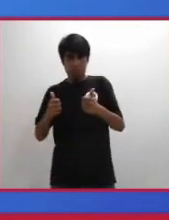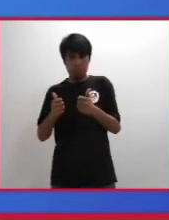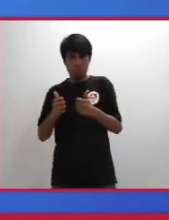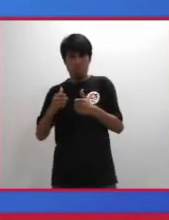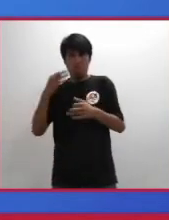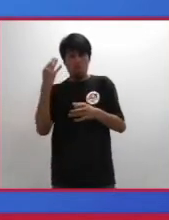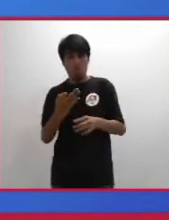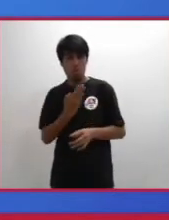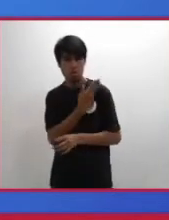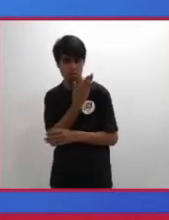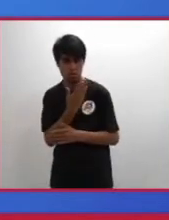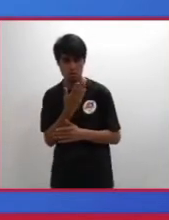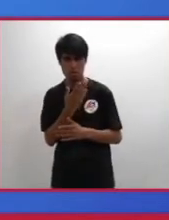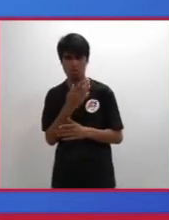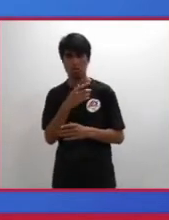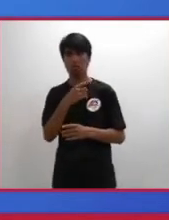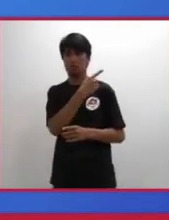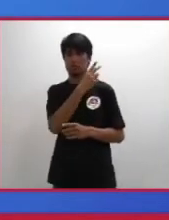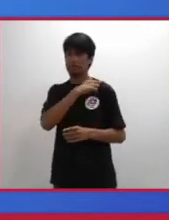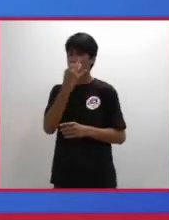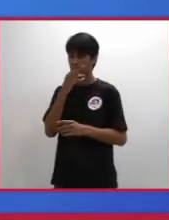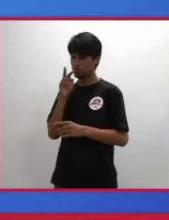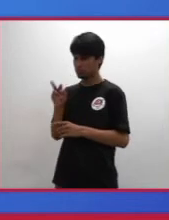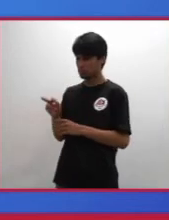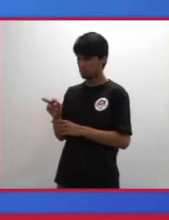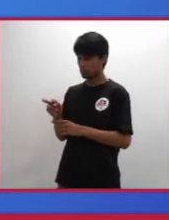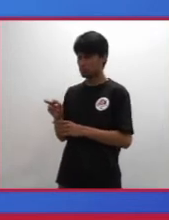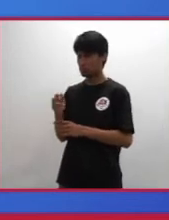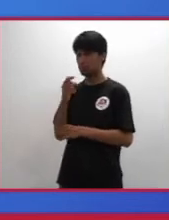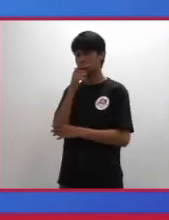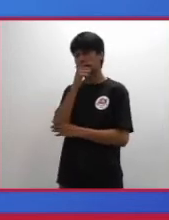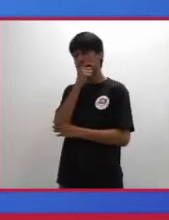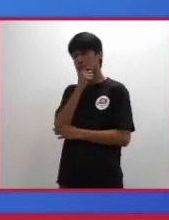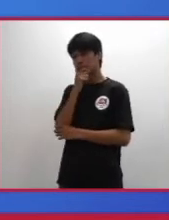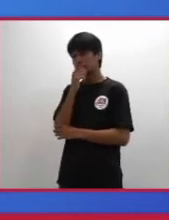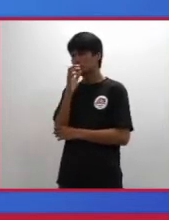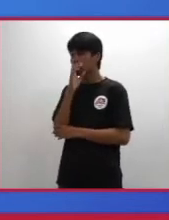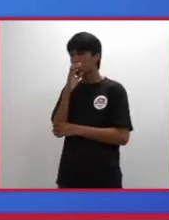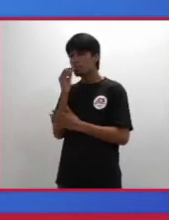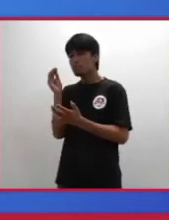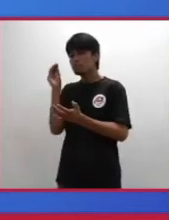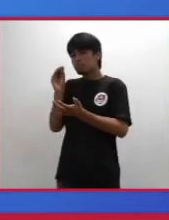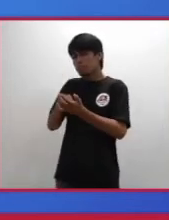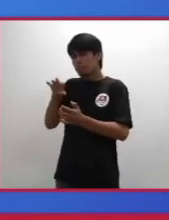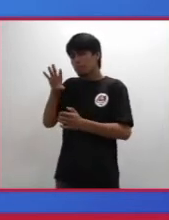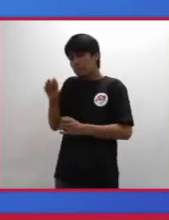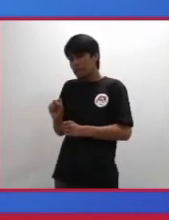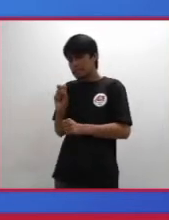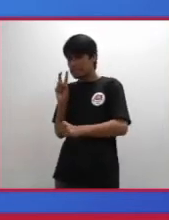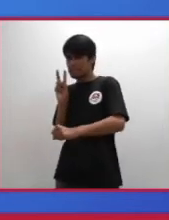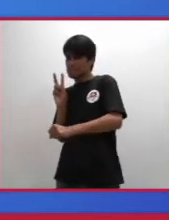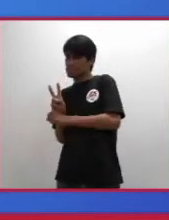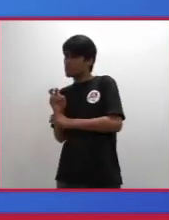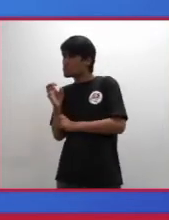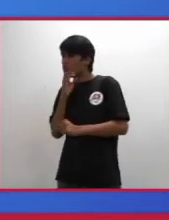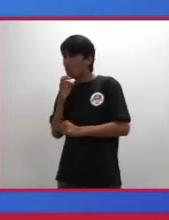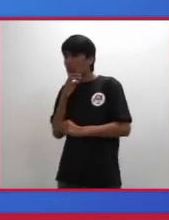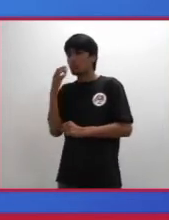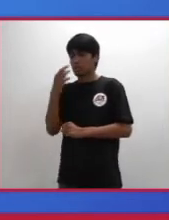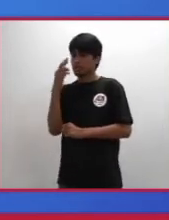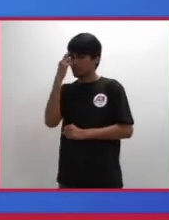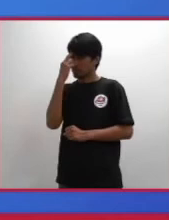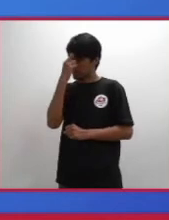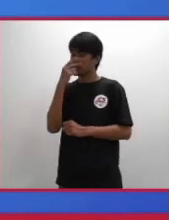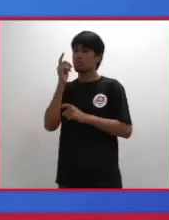una situación de accidente. También el consultor, ¿cuál es el sistema de monitoreo del fiscalizador? El